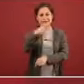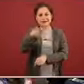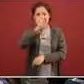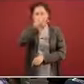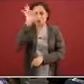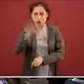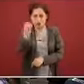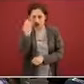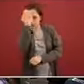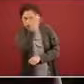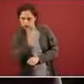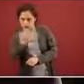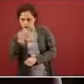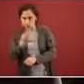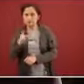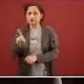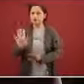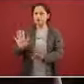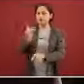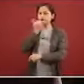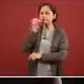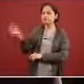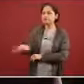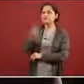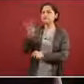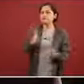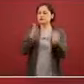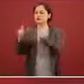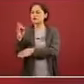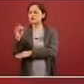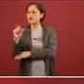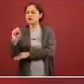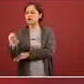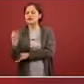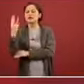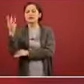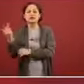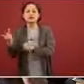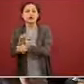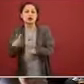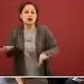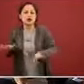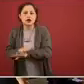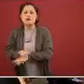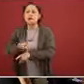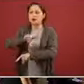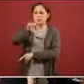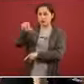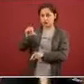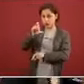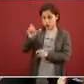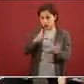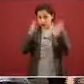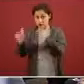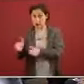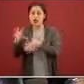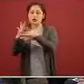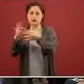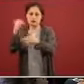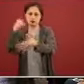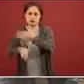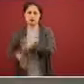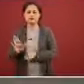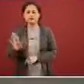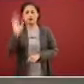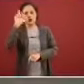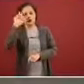más, ¿qué cambia en la fase 3, además de esto que nos acaba de decir? Cuando anunciemos la fase 3 lo explicaremos. Por favor. Hola, Ernestina Álvarez